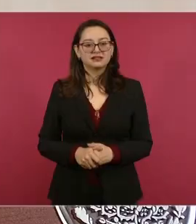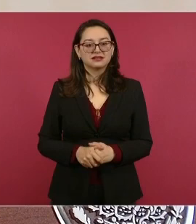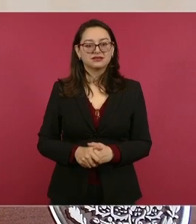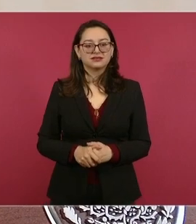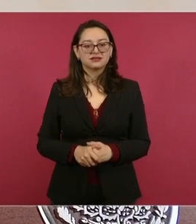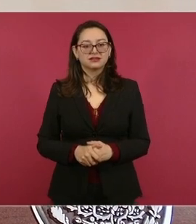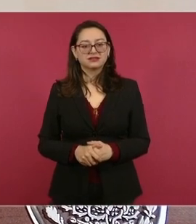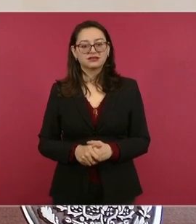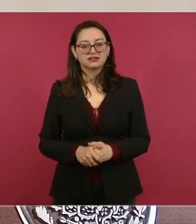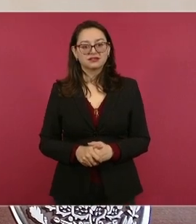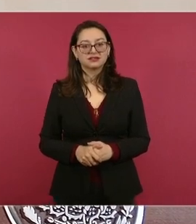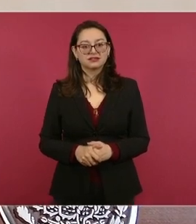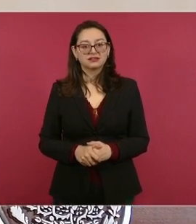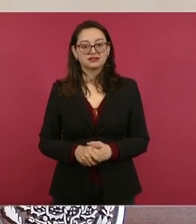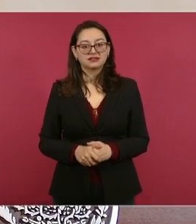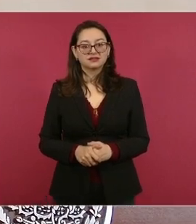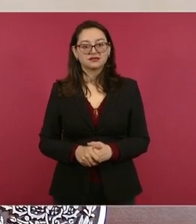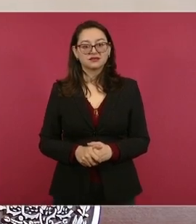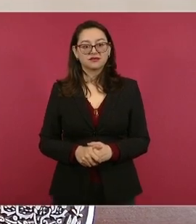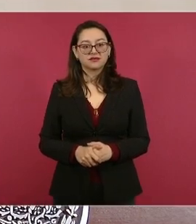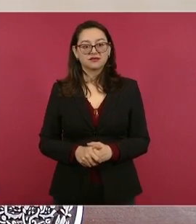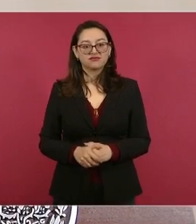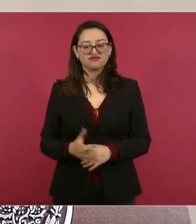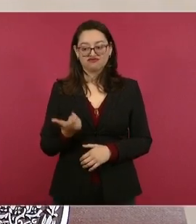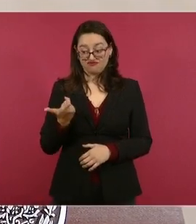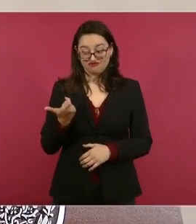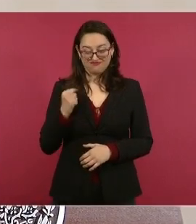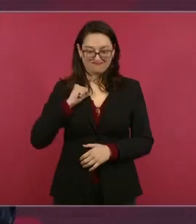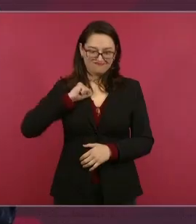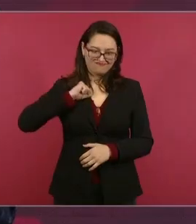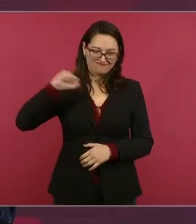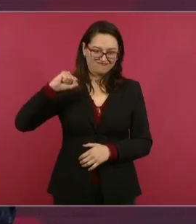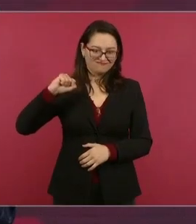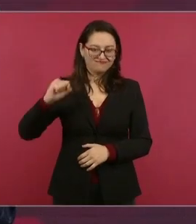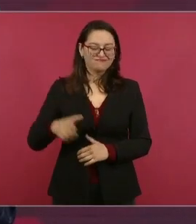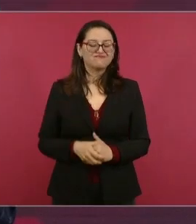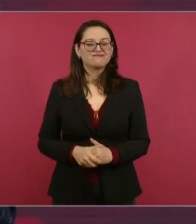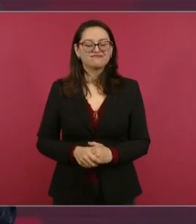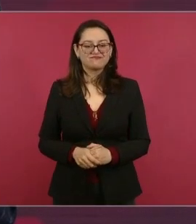17.39. No, es que sí bajó bastante. Sí. Súper peso.